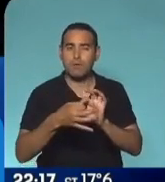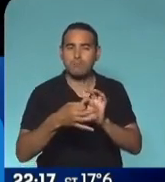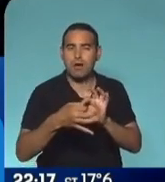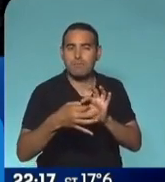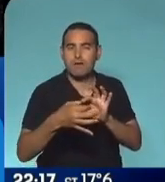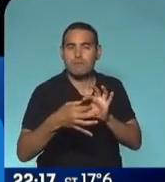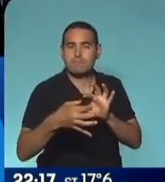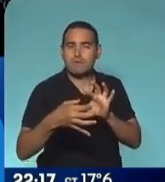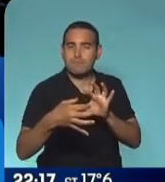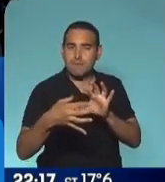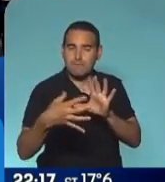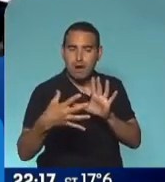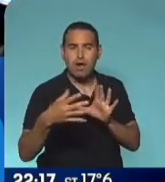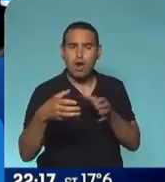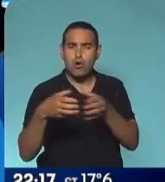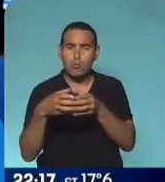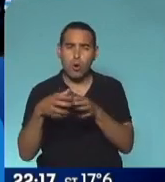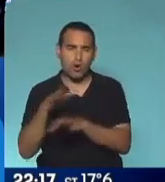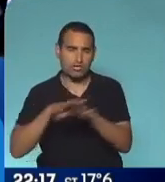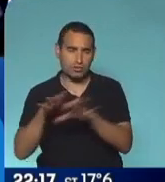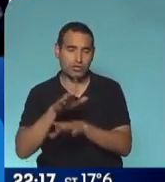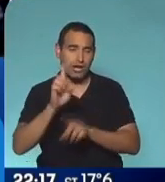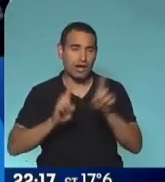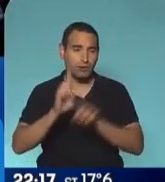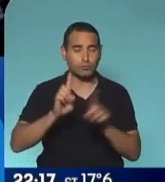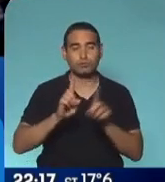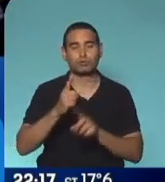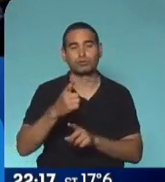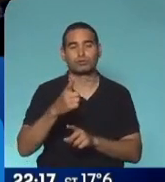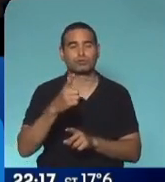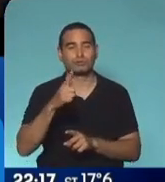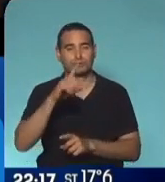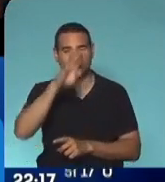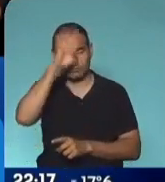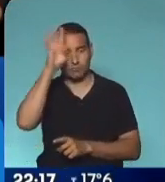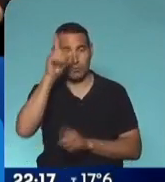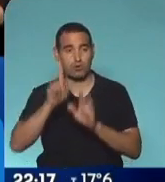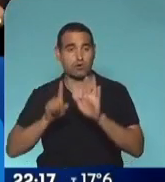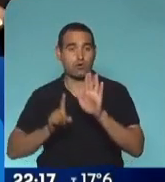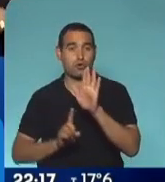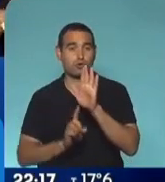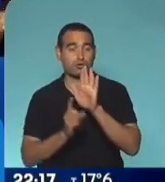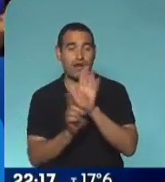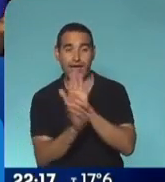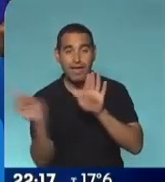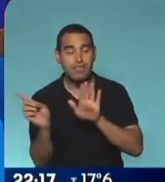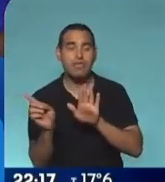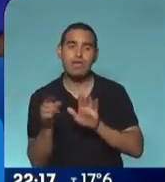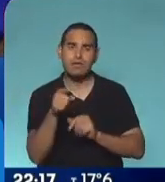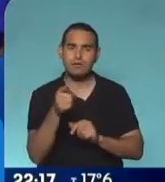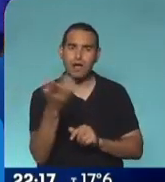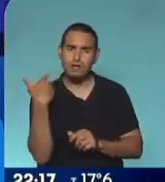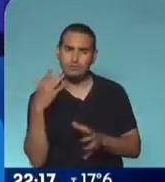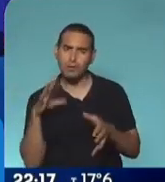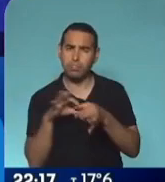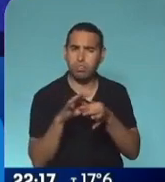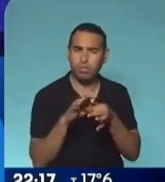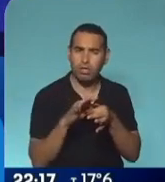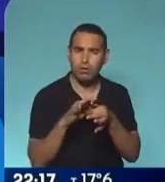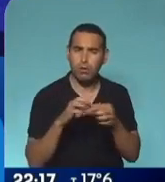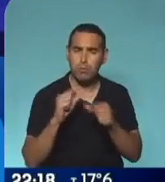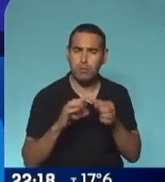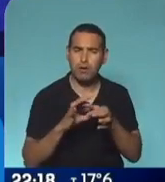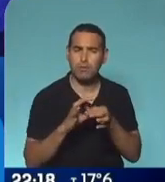fuerza, ¿no? Algunas organizaciones, por ejemplo, la CIDOB, los indígenas del oriente boliviano, no tuvieron el apego que tuvieron previamente y empezaron